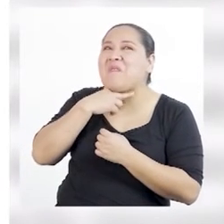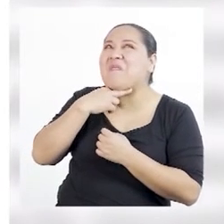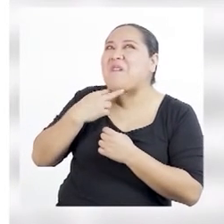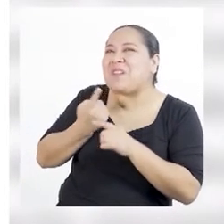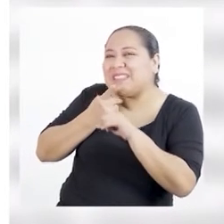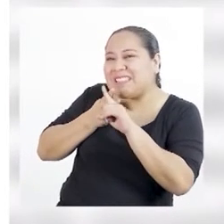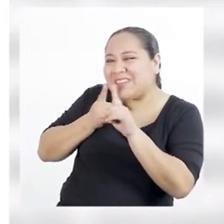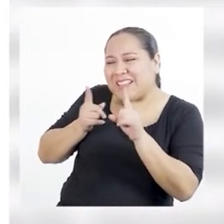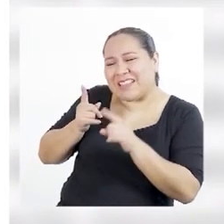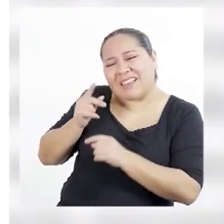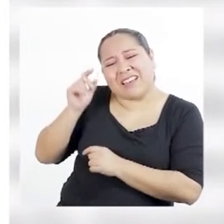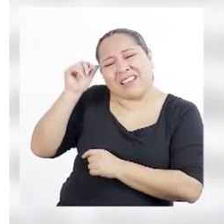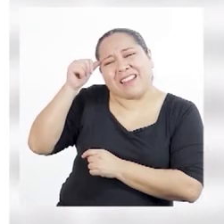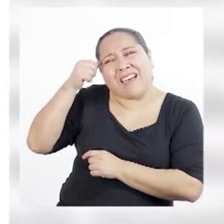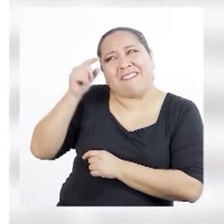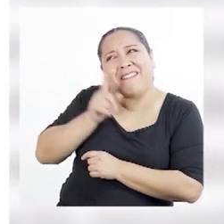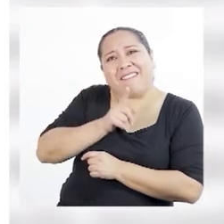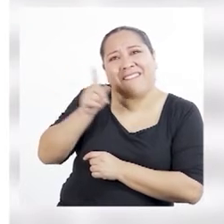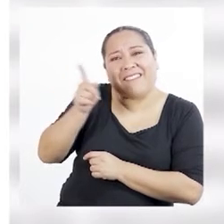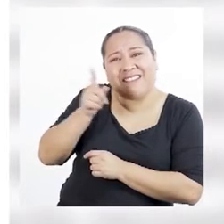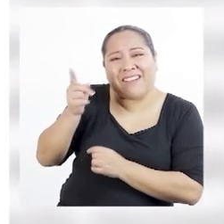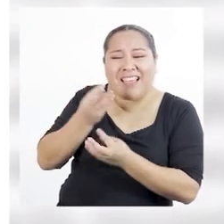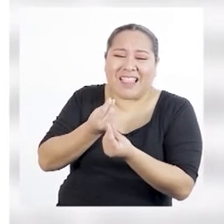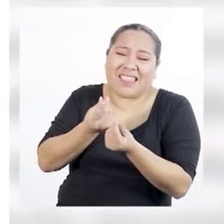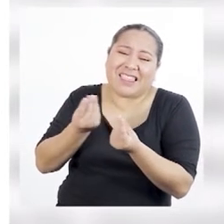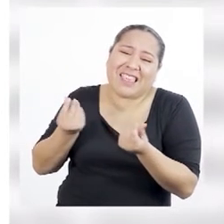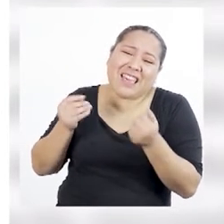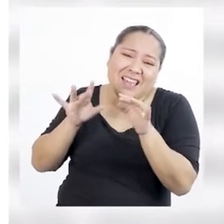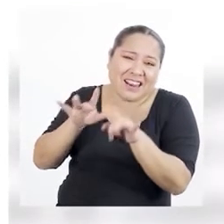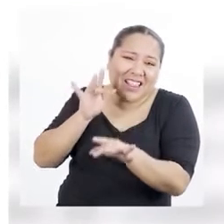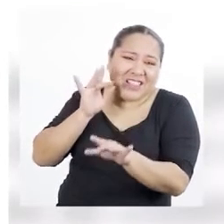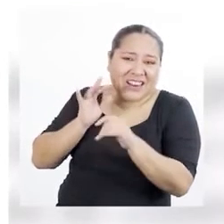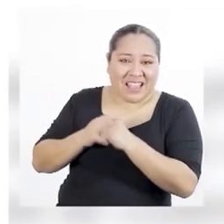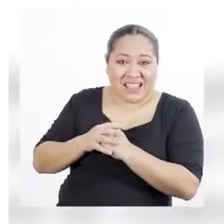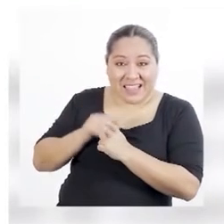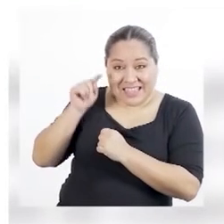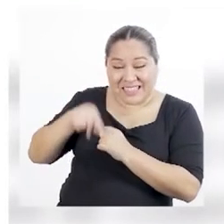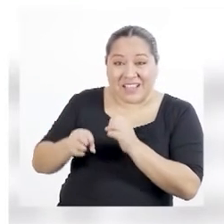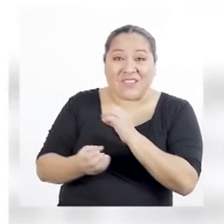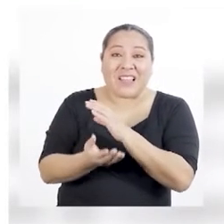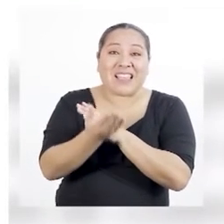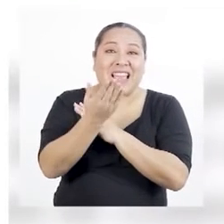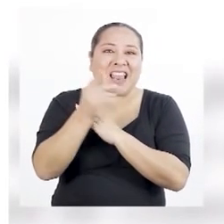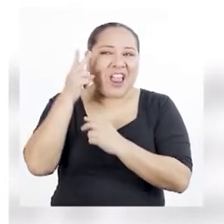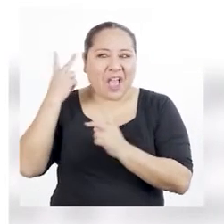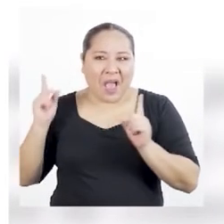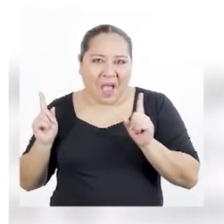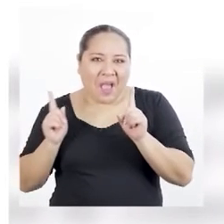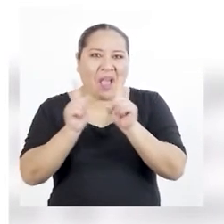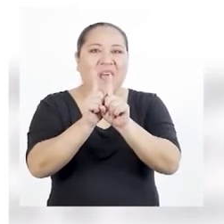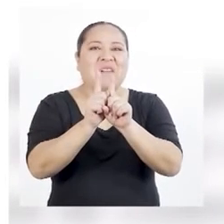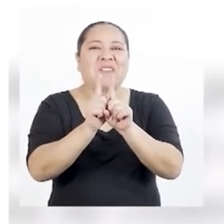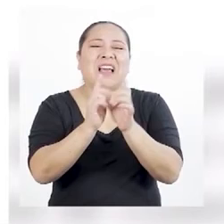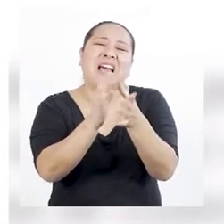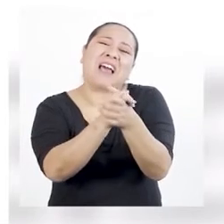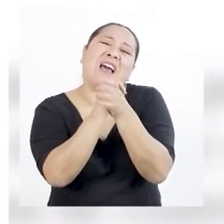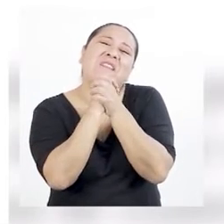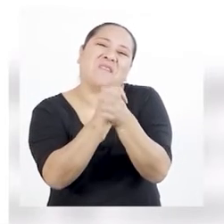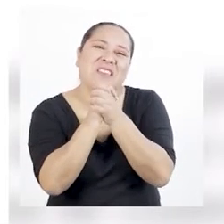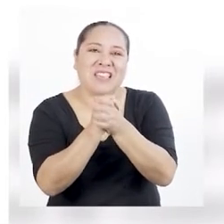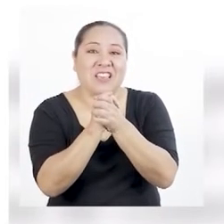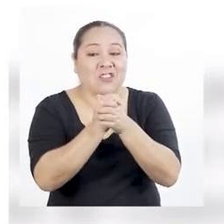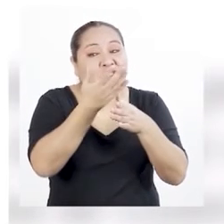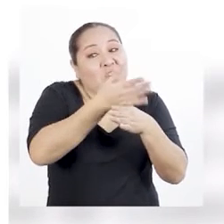manera de hablar que le hacía recordar a Tierra Dorada. Esa mañana, los dos niños se hicieron